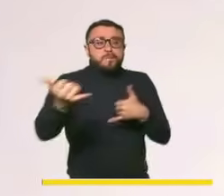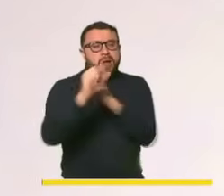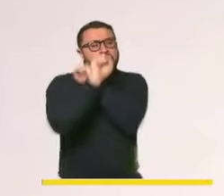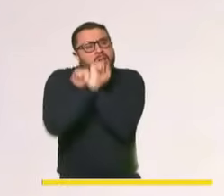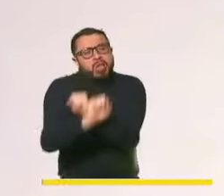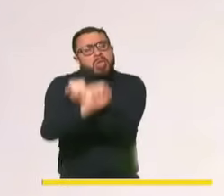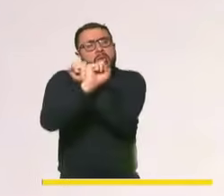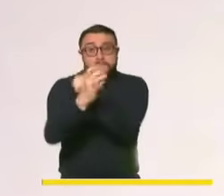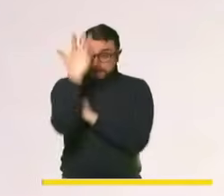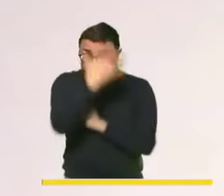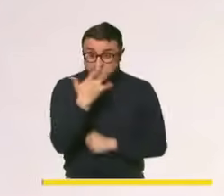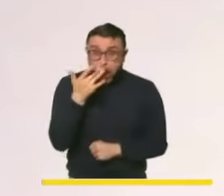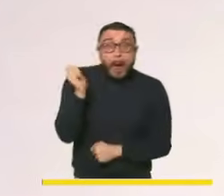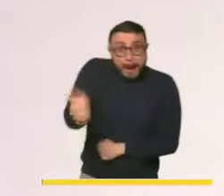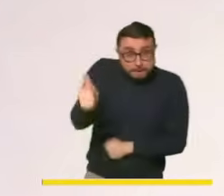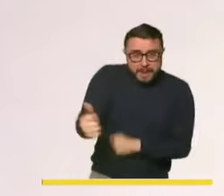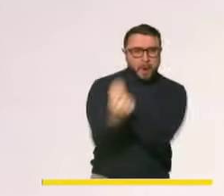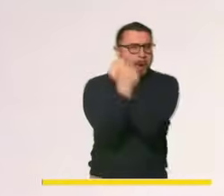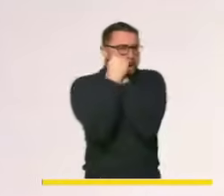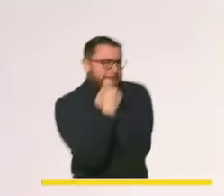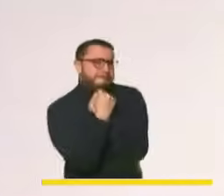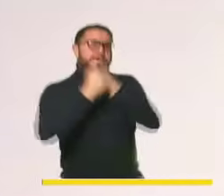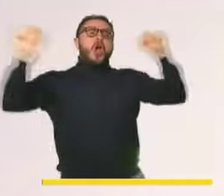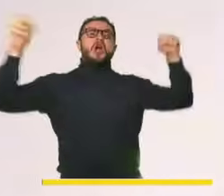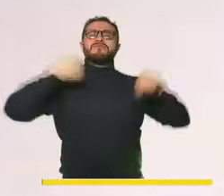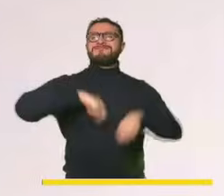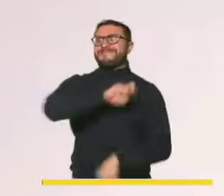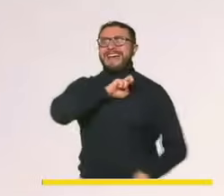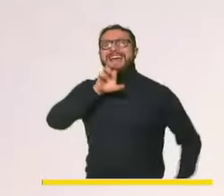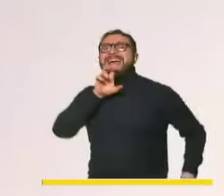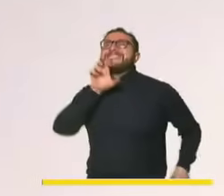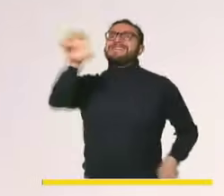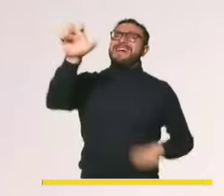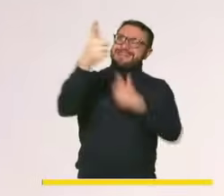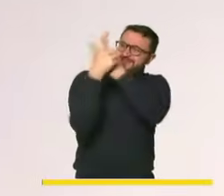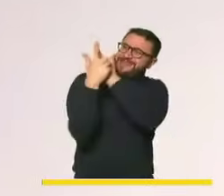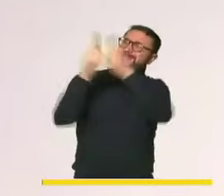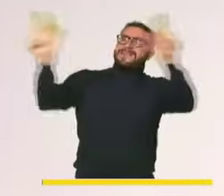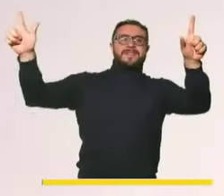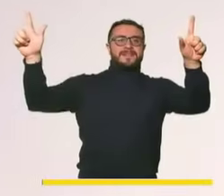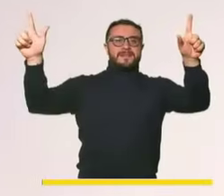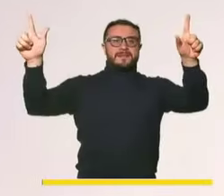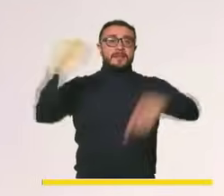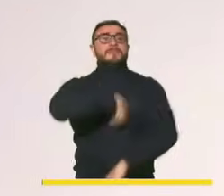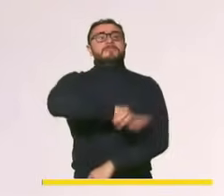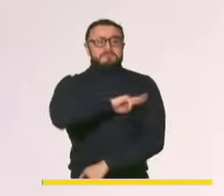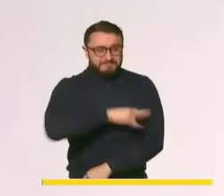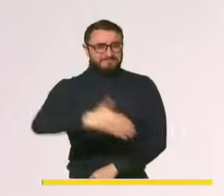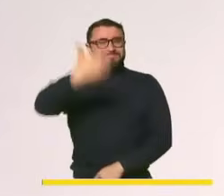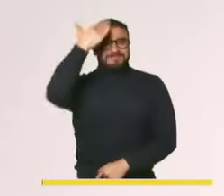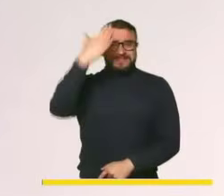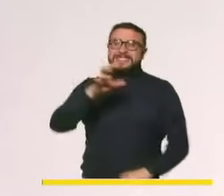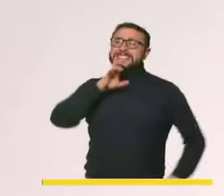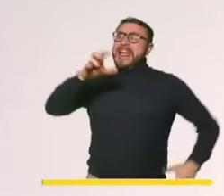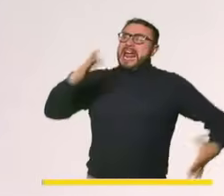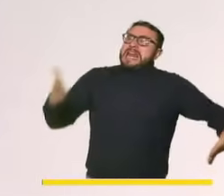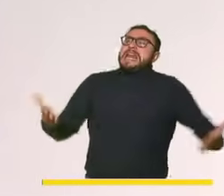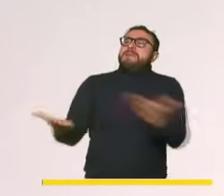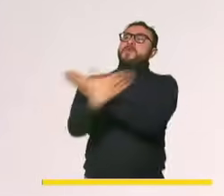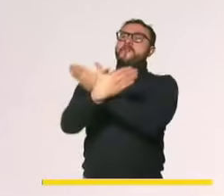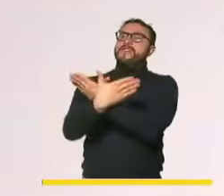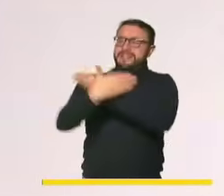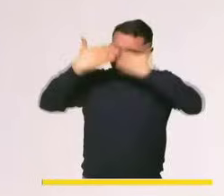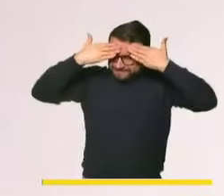esclavos que se liberaron, supimos gritar libertad, supimos gritar república y